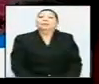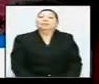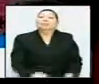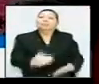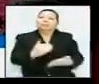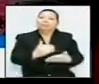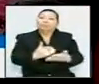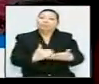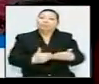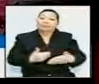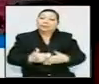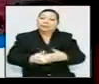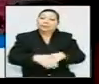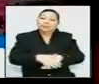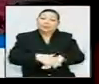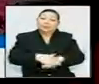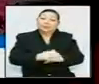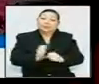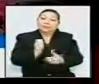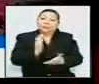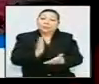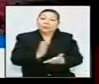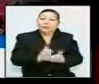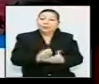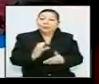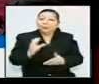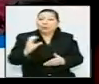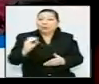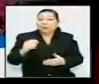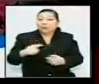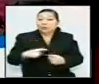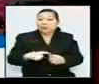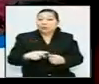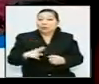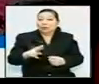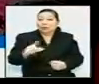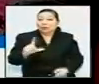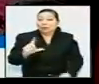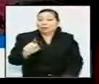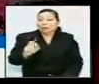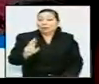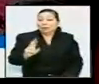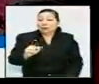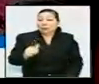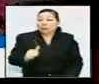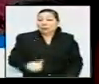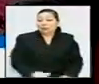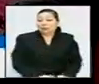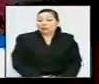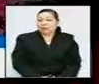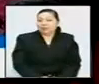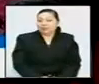adenda, hay un proceso administrativo sancionador en la Contraloría, gestión de Nelson Chati.